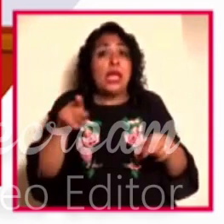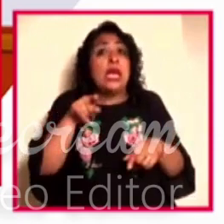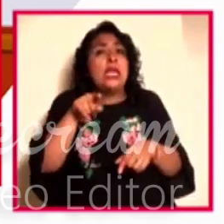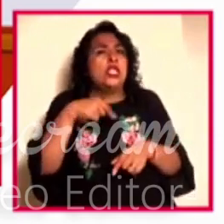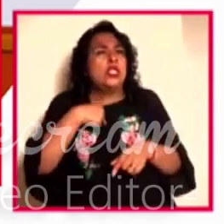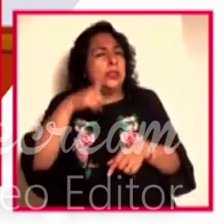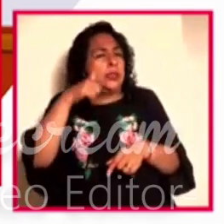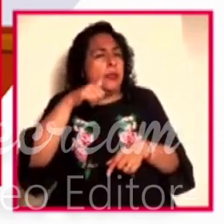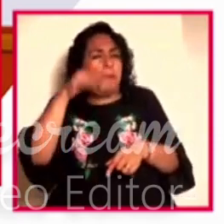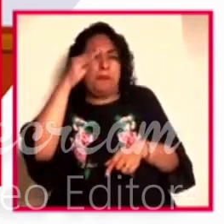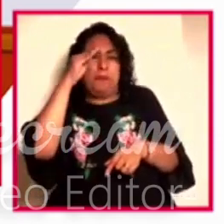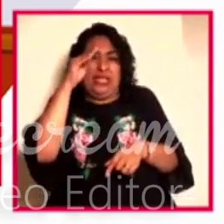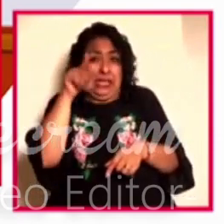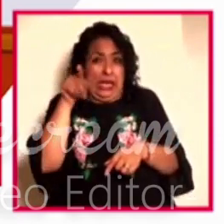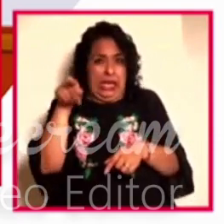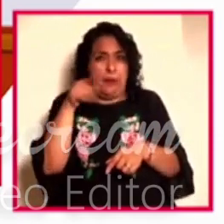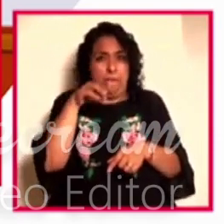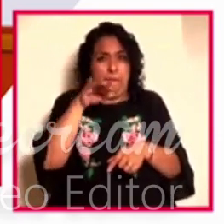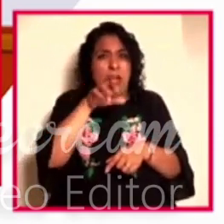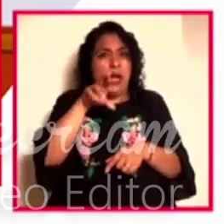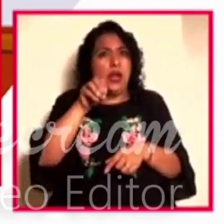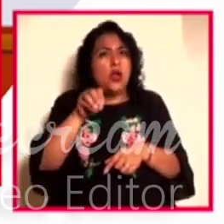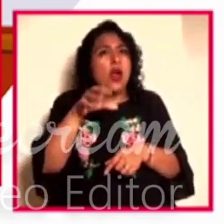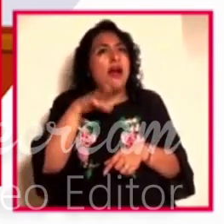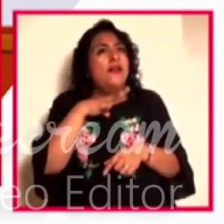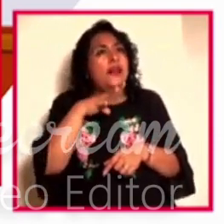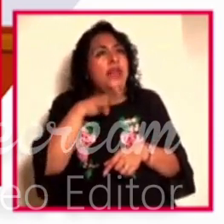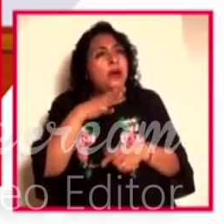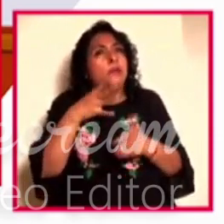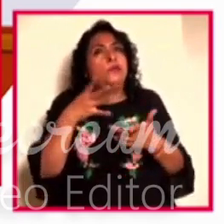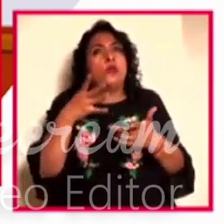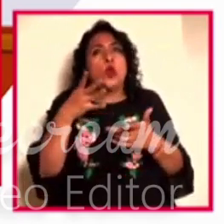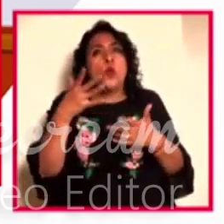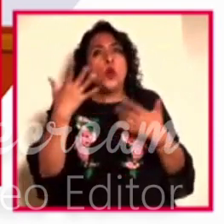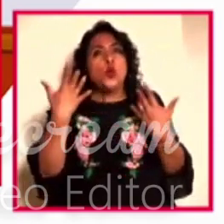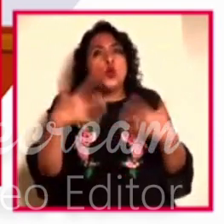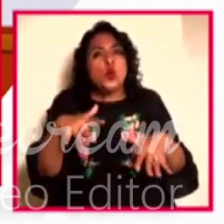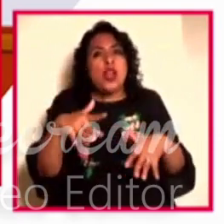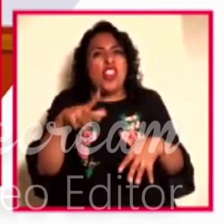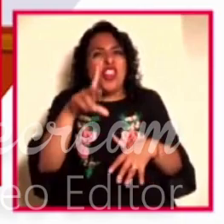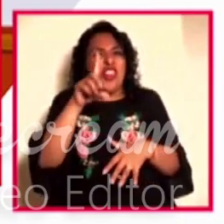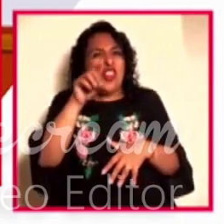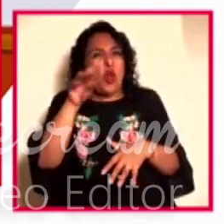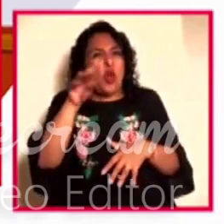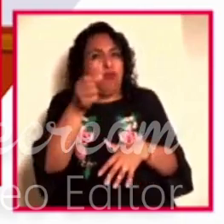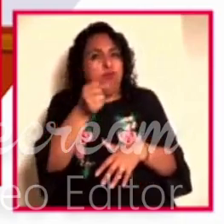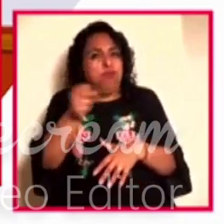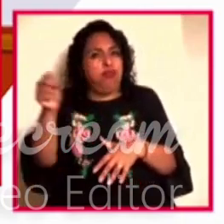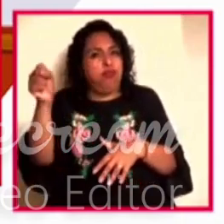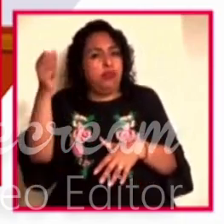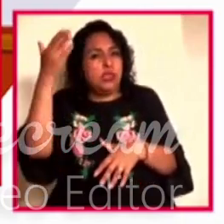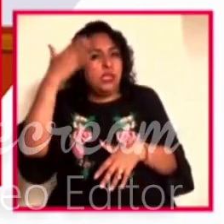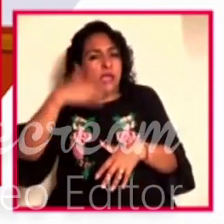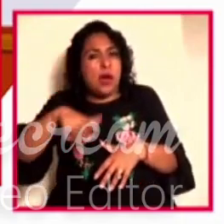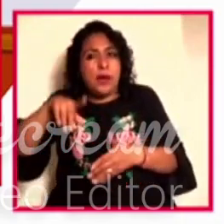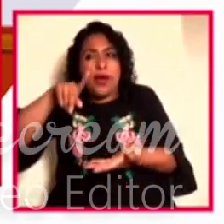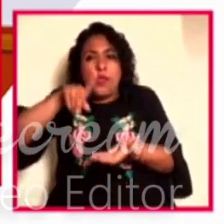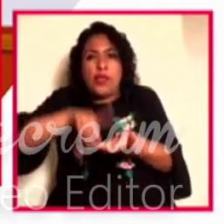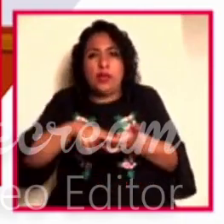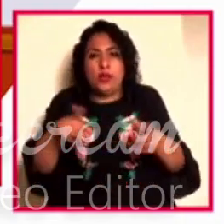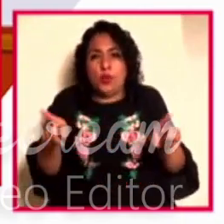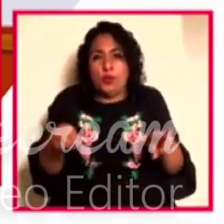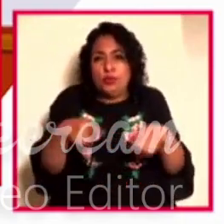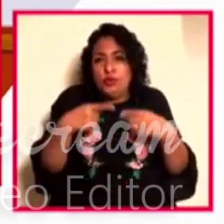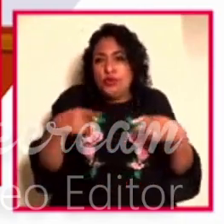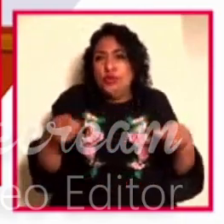él tenía este don maravilloso de llevarnos a través de su música a lo